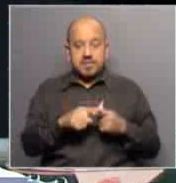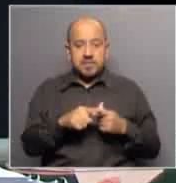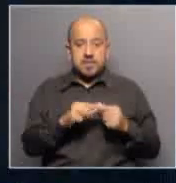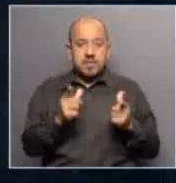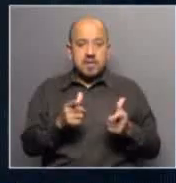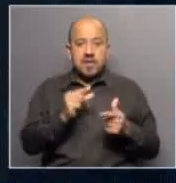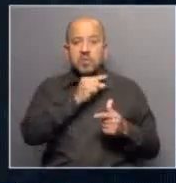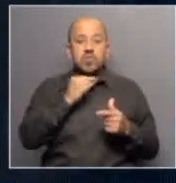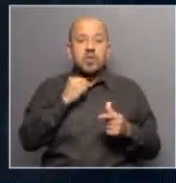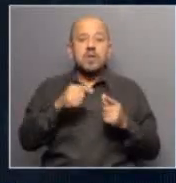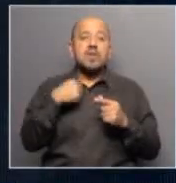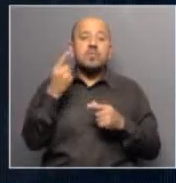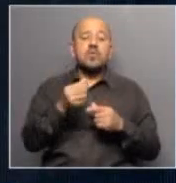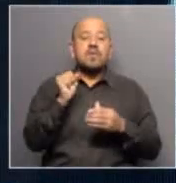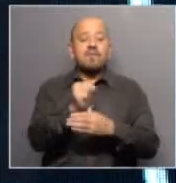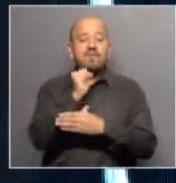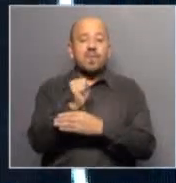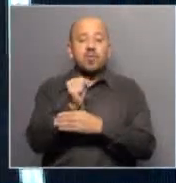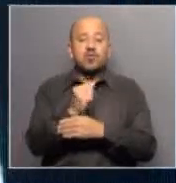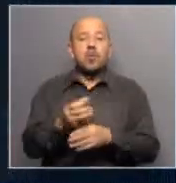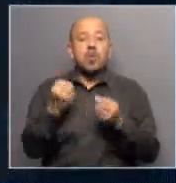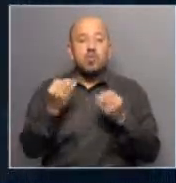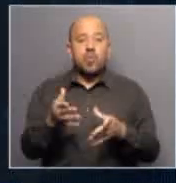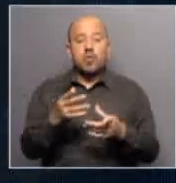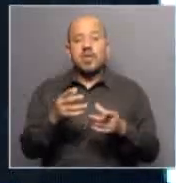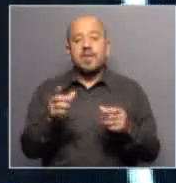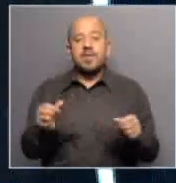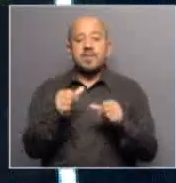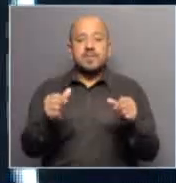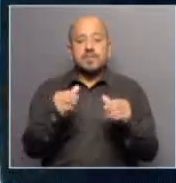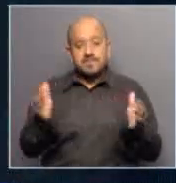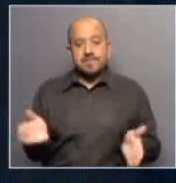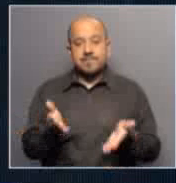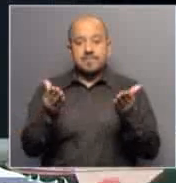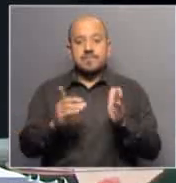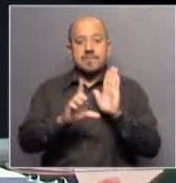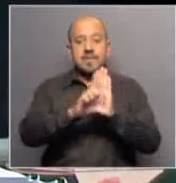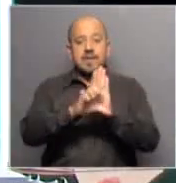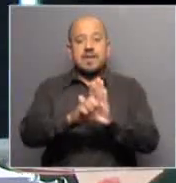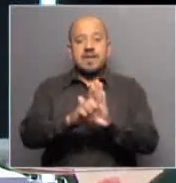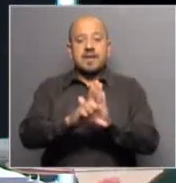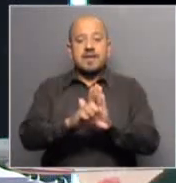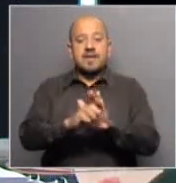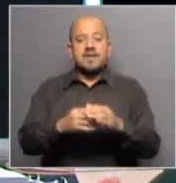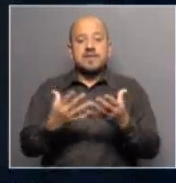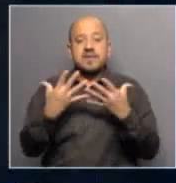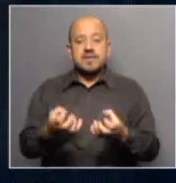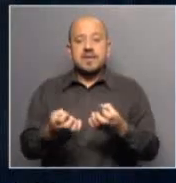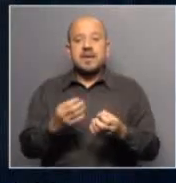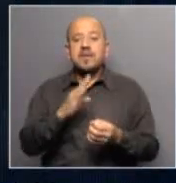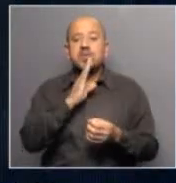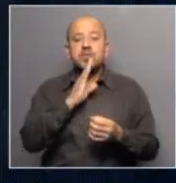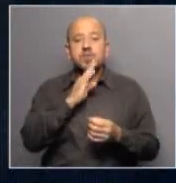que después se hizo famoso porque promovió y defendió la ley seca en